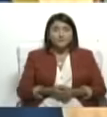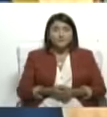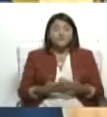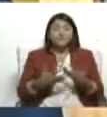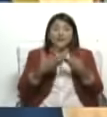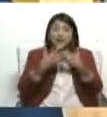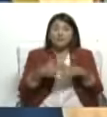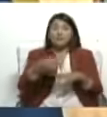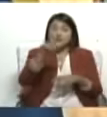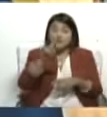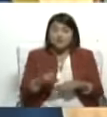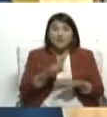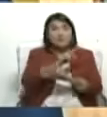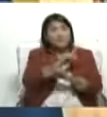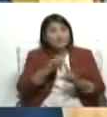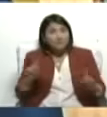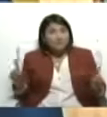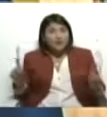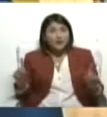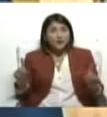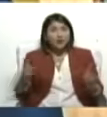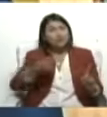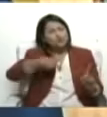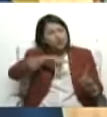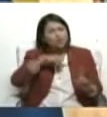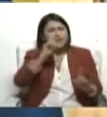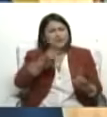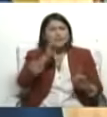Sin embargo, lo que debemos significar es que